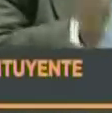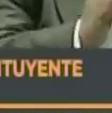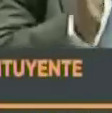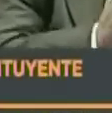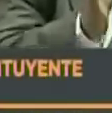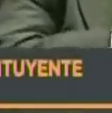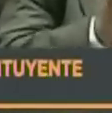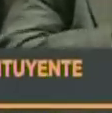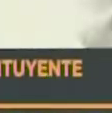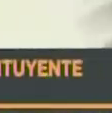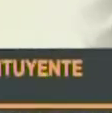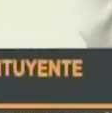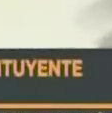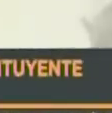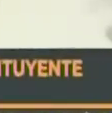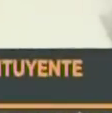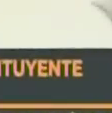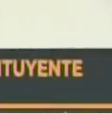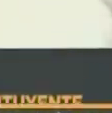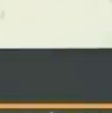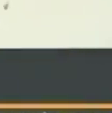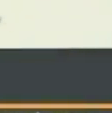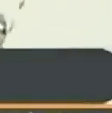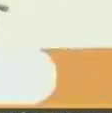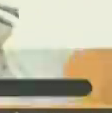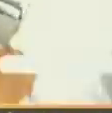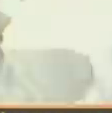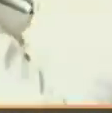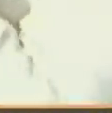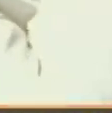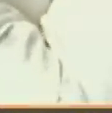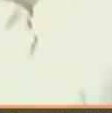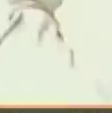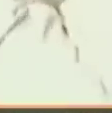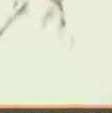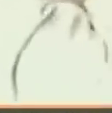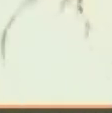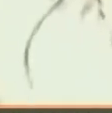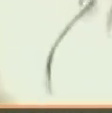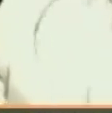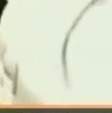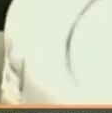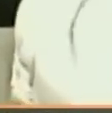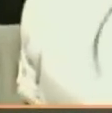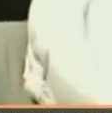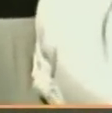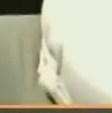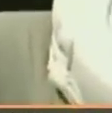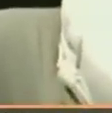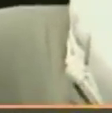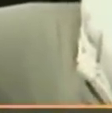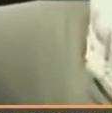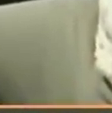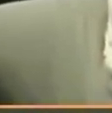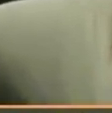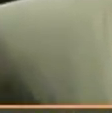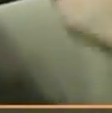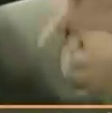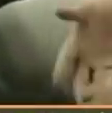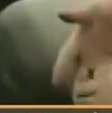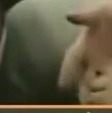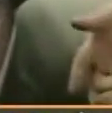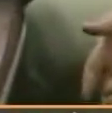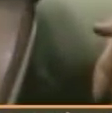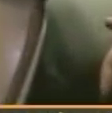Eran las palabras de Wilmar Castro Sotelo, ministro de Producción Agrícola y Tierras y vicepresidente sectorial del área económica, dando